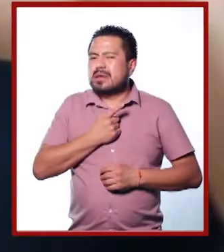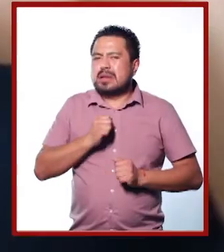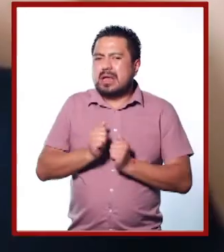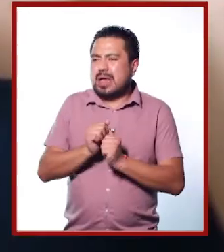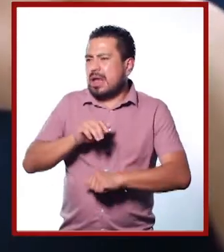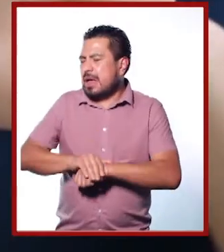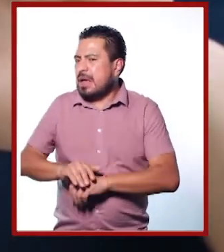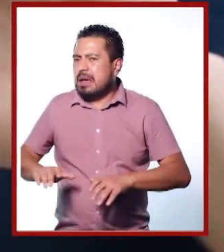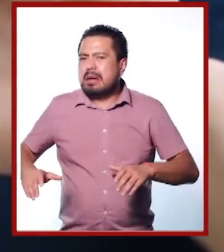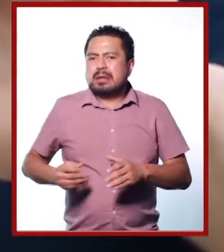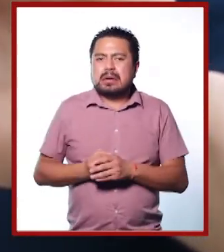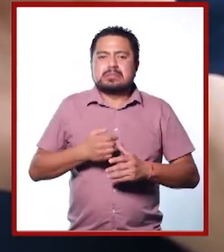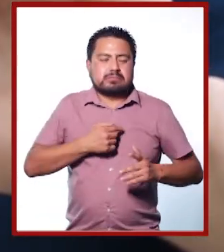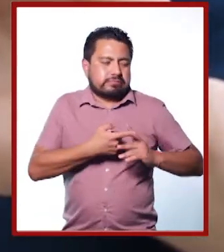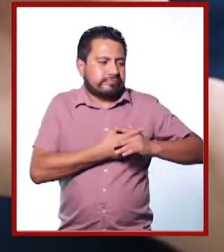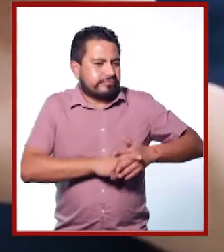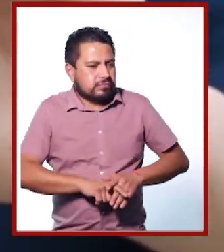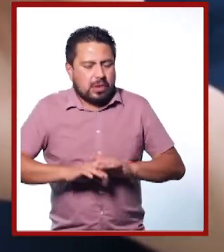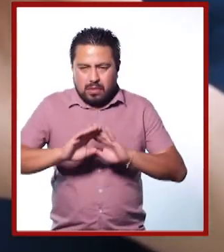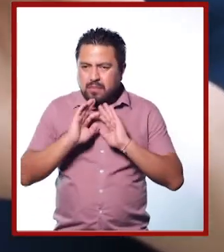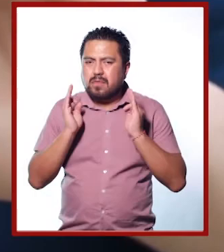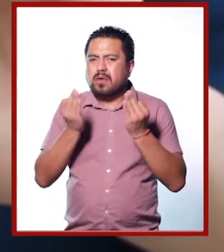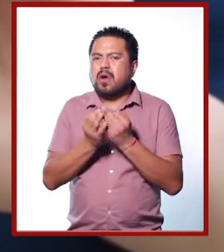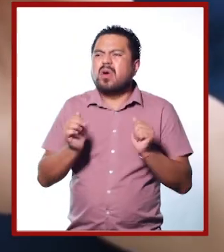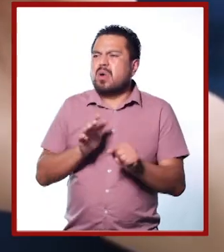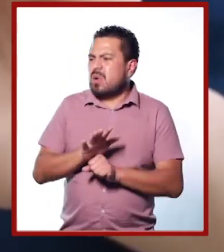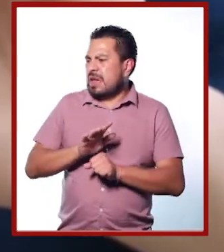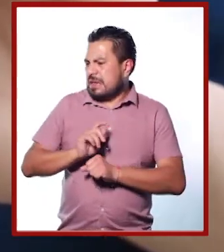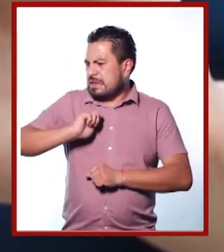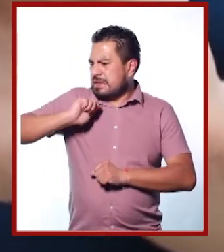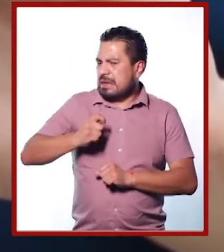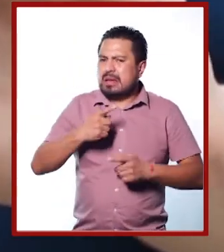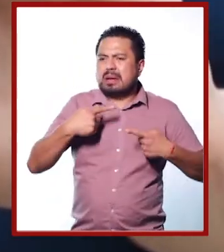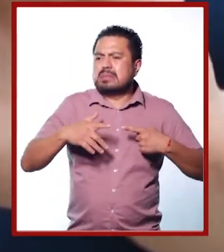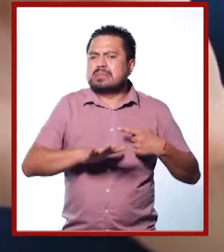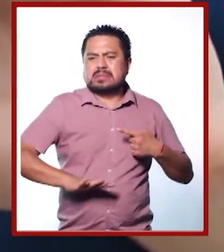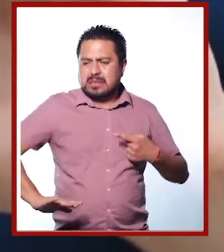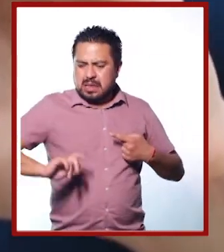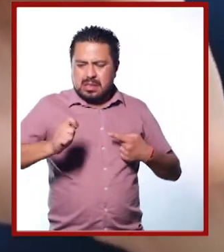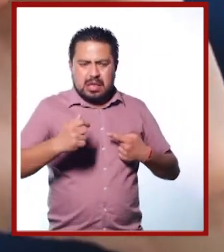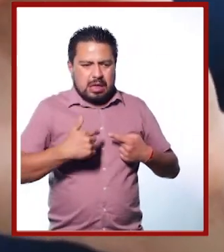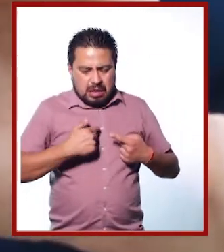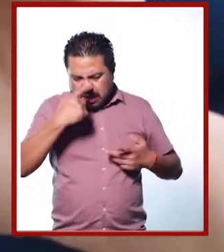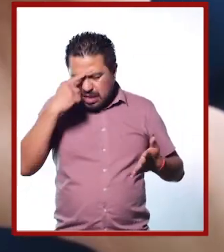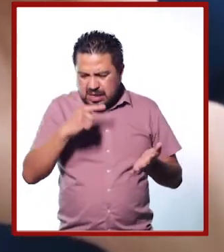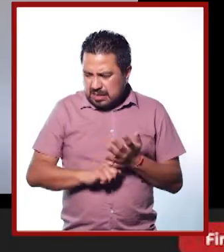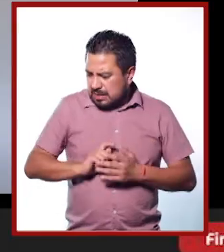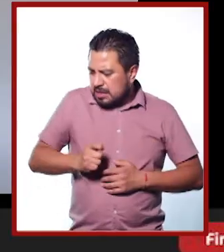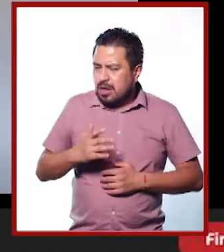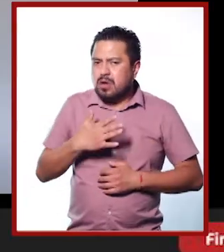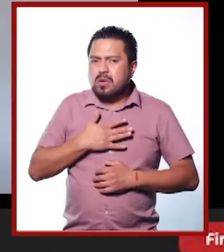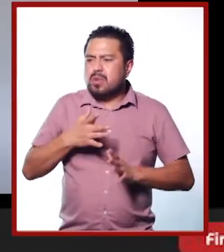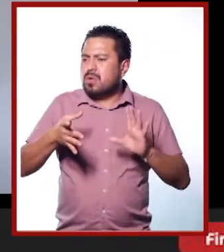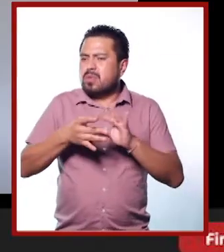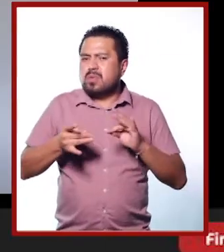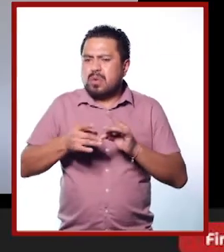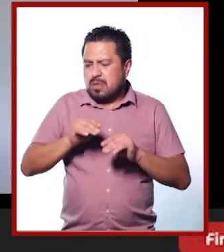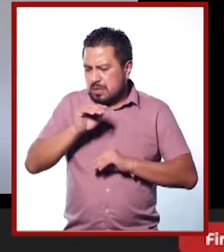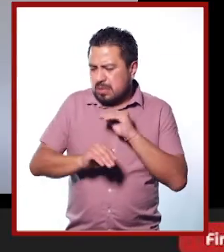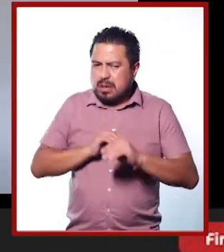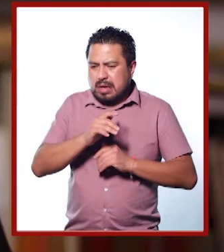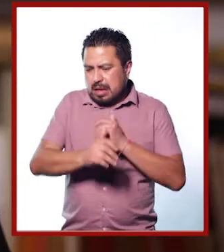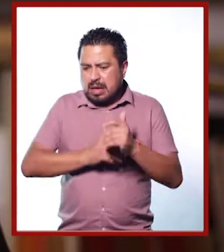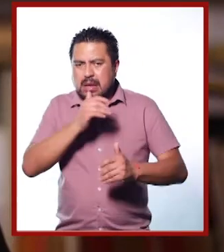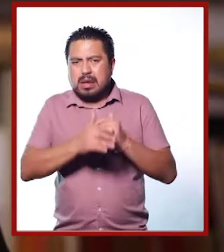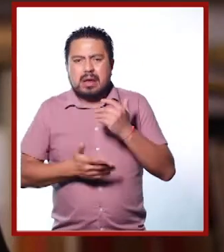mis padres, pero en ese momento que tengo que empezarlo a formar a través de quién dicen los demás que soy, quién creo que soy y quién me compongo al